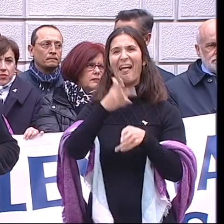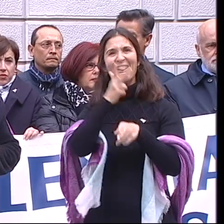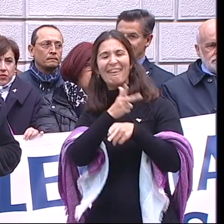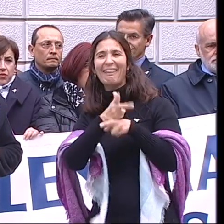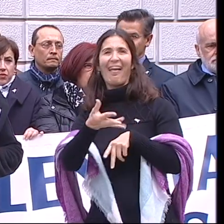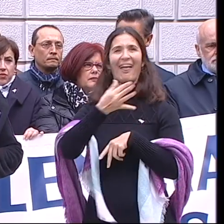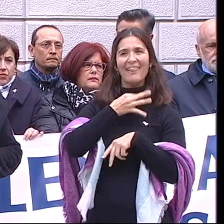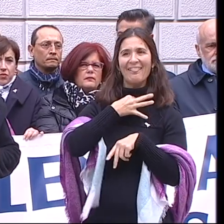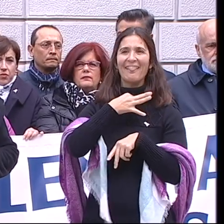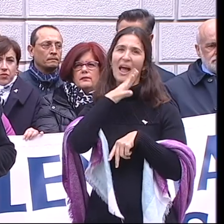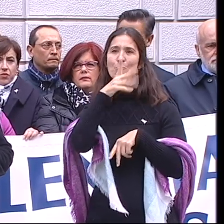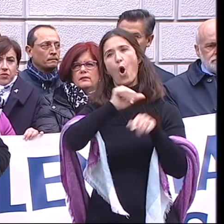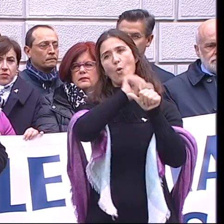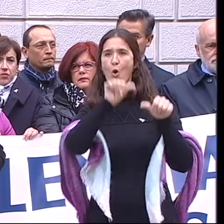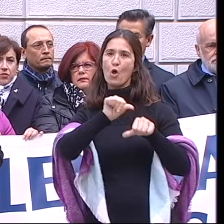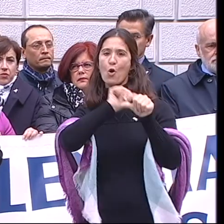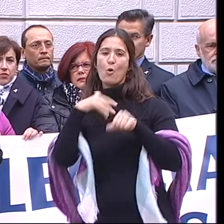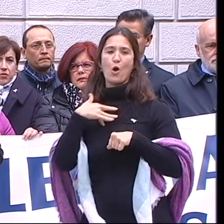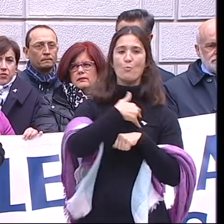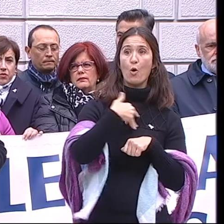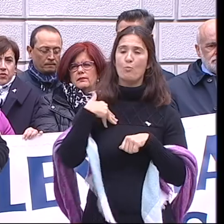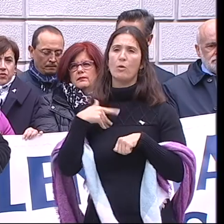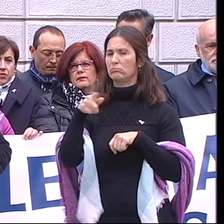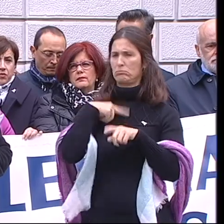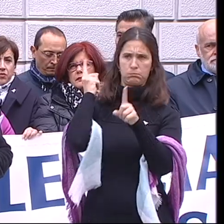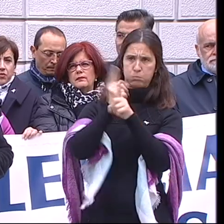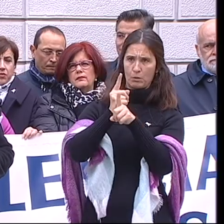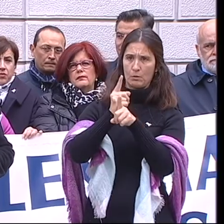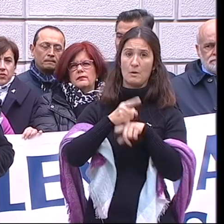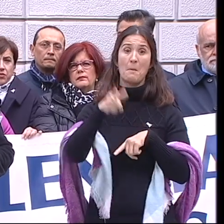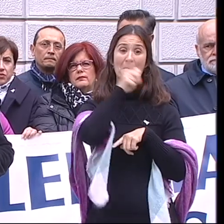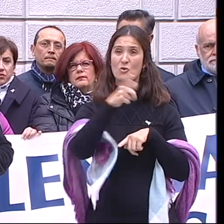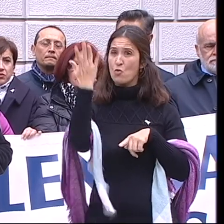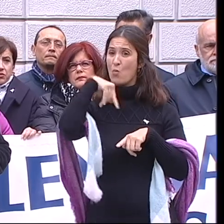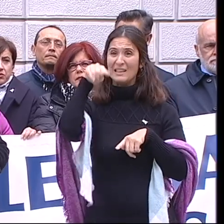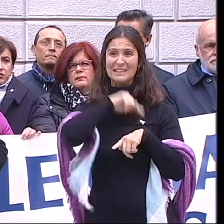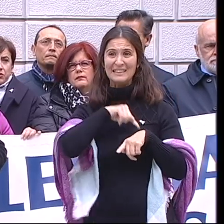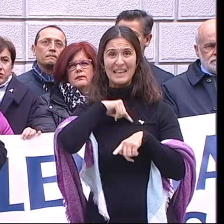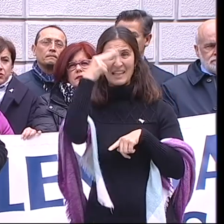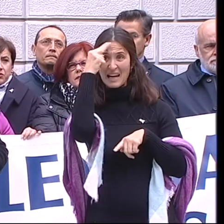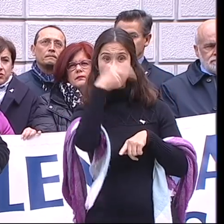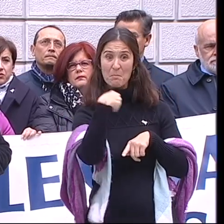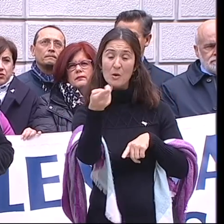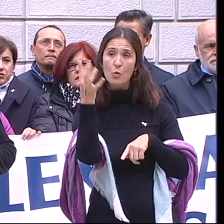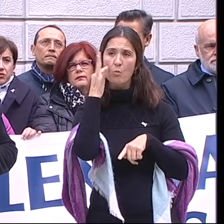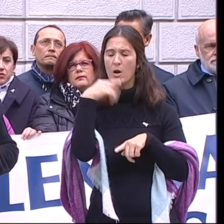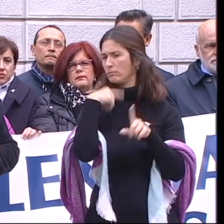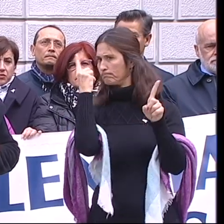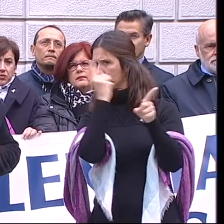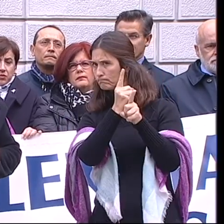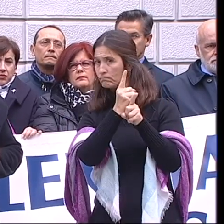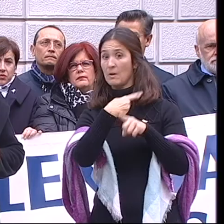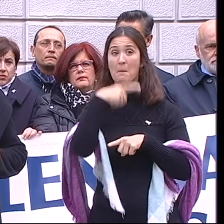costa de los estereotipos o roles de género, a quienes no sienten ningún respeto por las mujeres, a